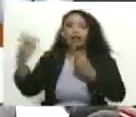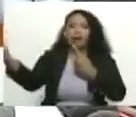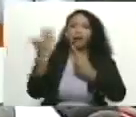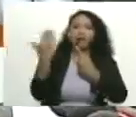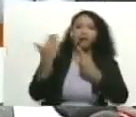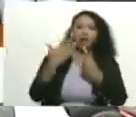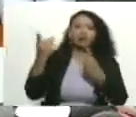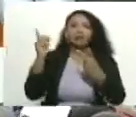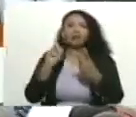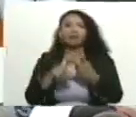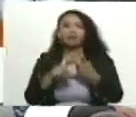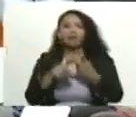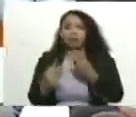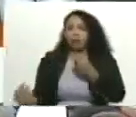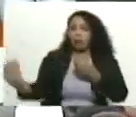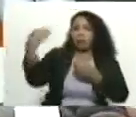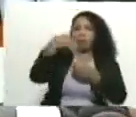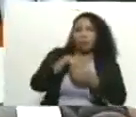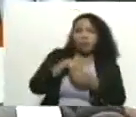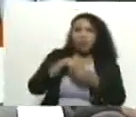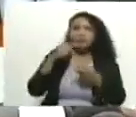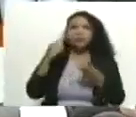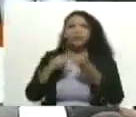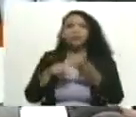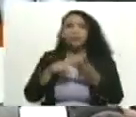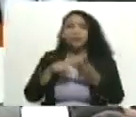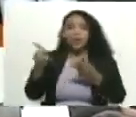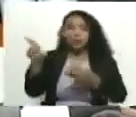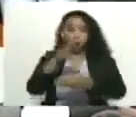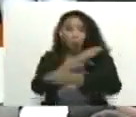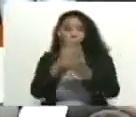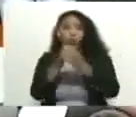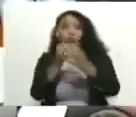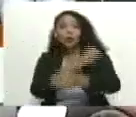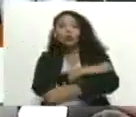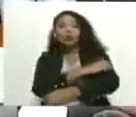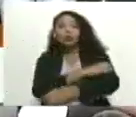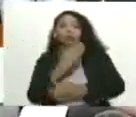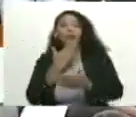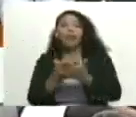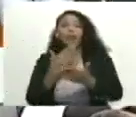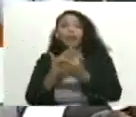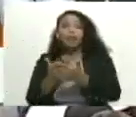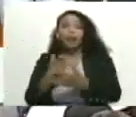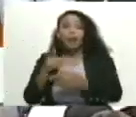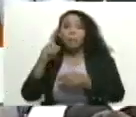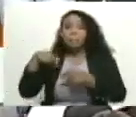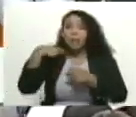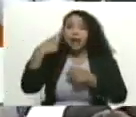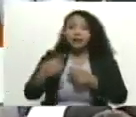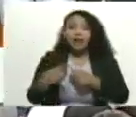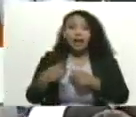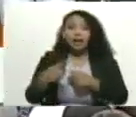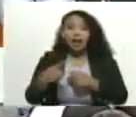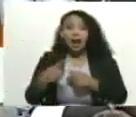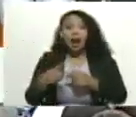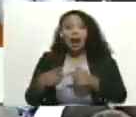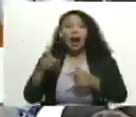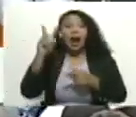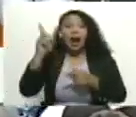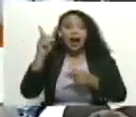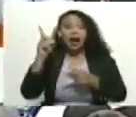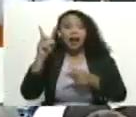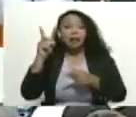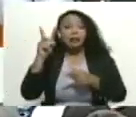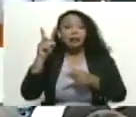sanciones, invasiones. Mañana, por ejemplo, es un aniversario más del golpe de Estado contra